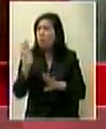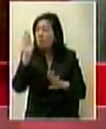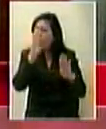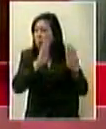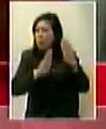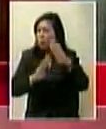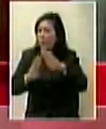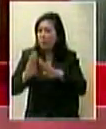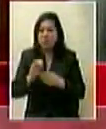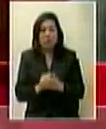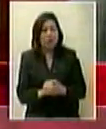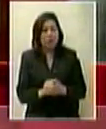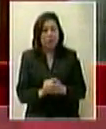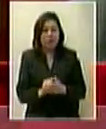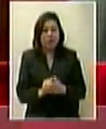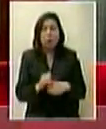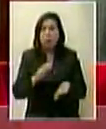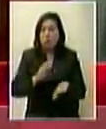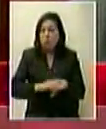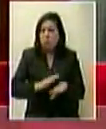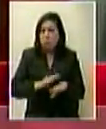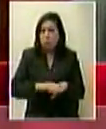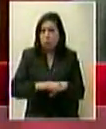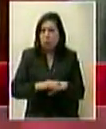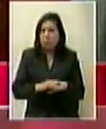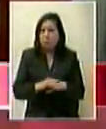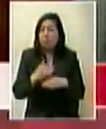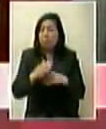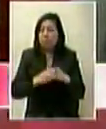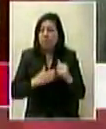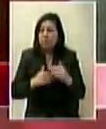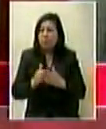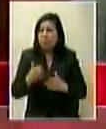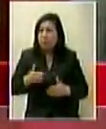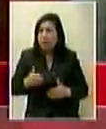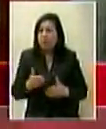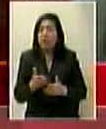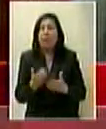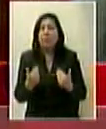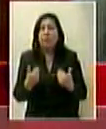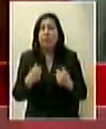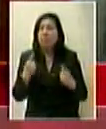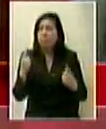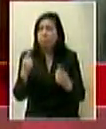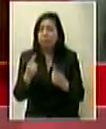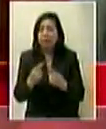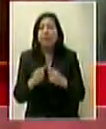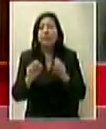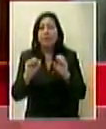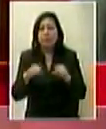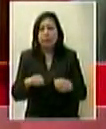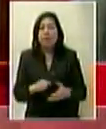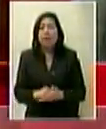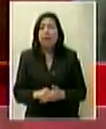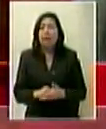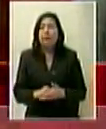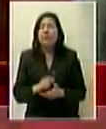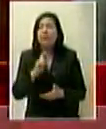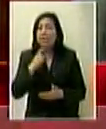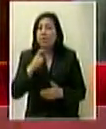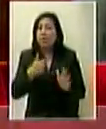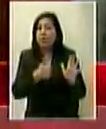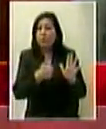preocupación en relación a la infraestructura pesquera para el consumo humano directo. Efectivamente, se